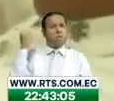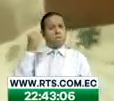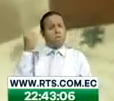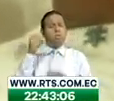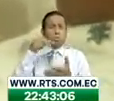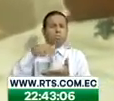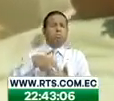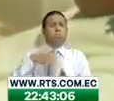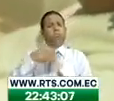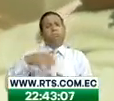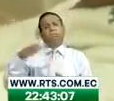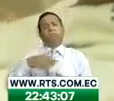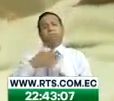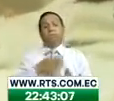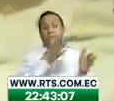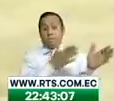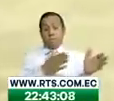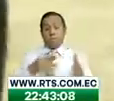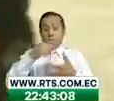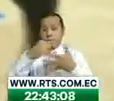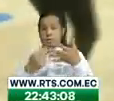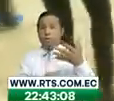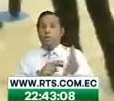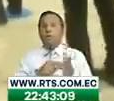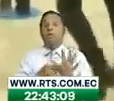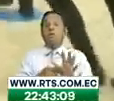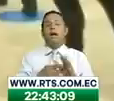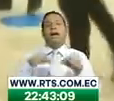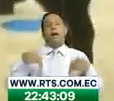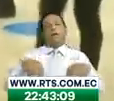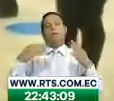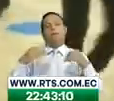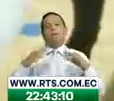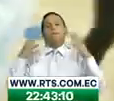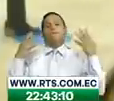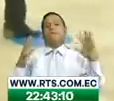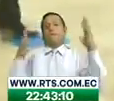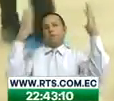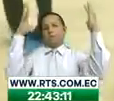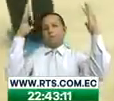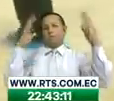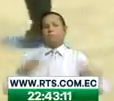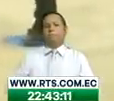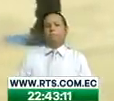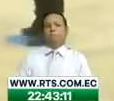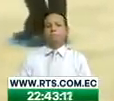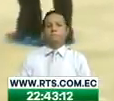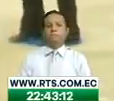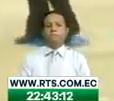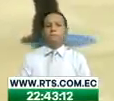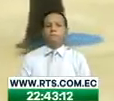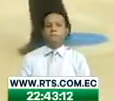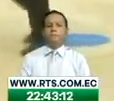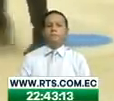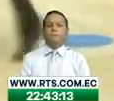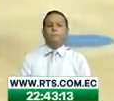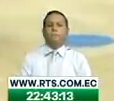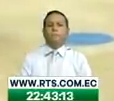parte de la fiesta de Fundación de Guayaquil, camino al Bicentenario, informó Carlos Julio Gurumendi.